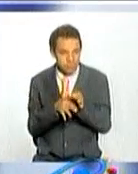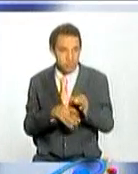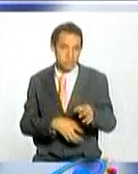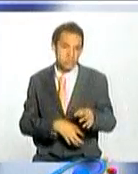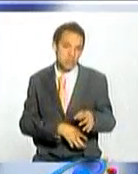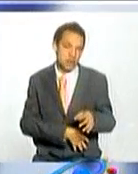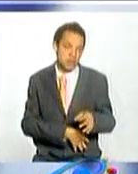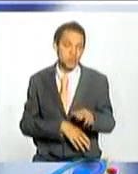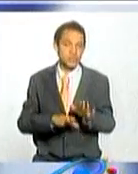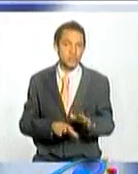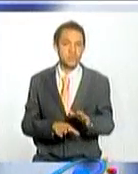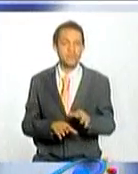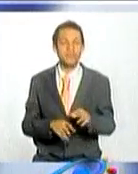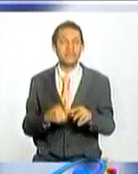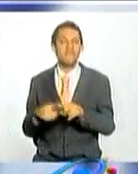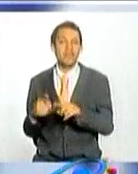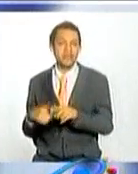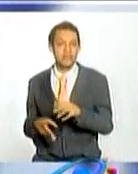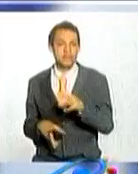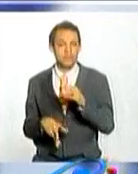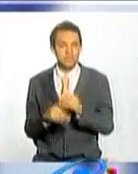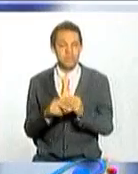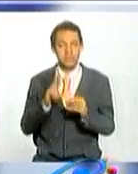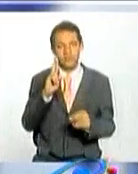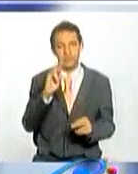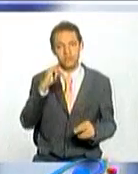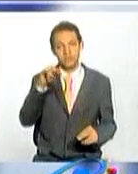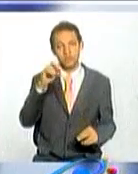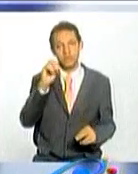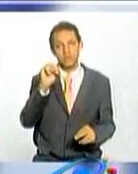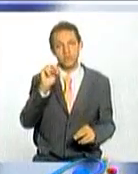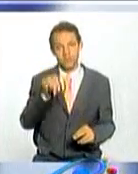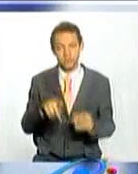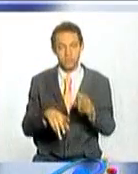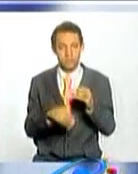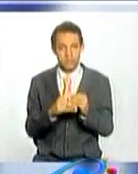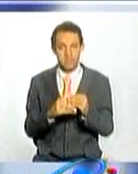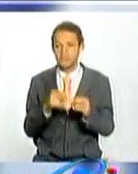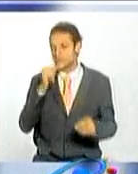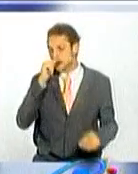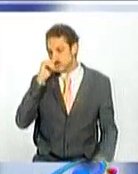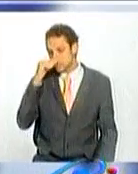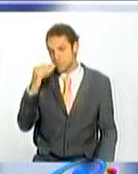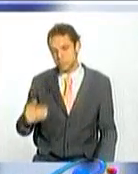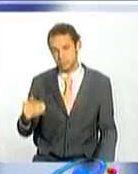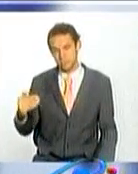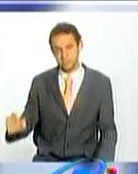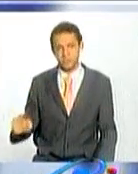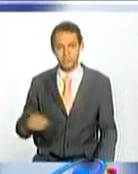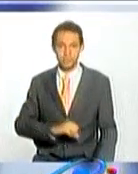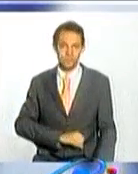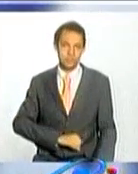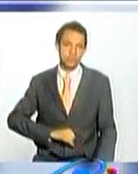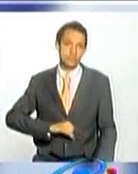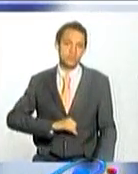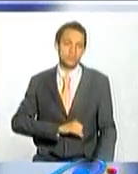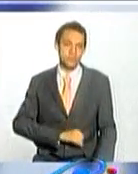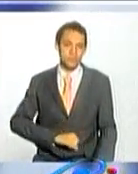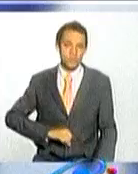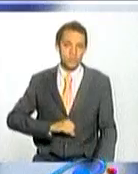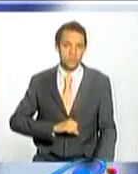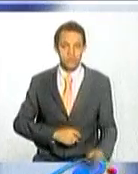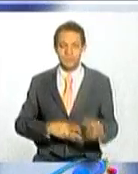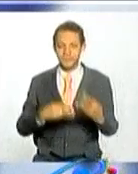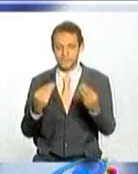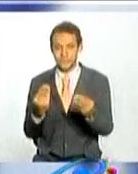una malformación. Es muy importante a los niños siempre realizarles una ecografía de riñones, puesto que muchos